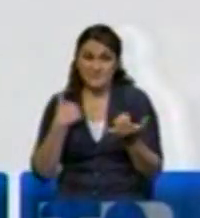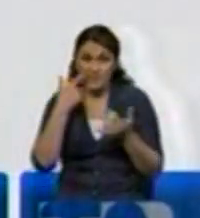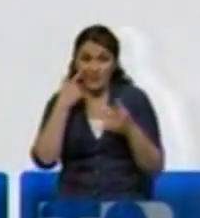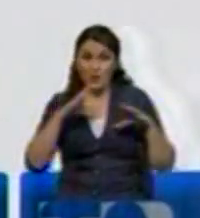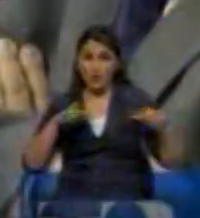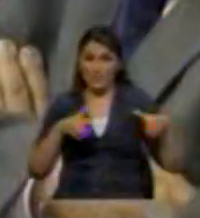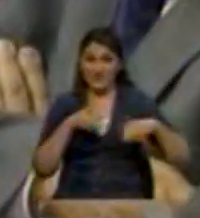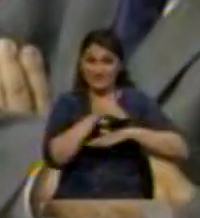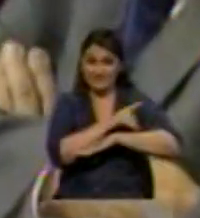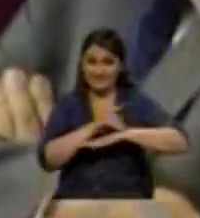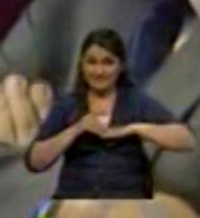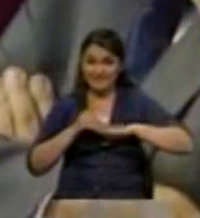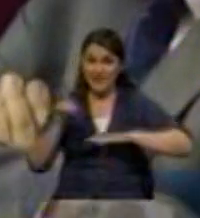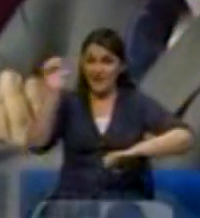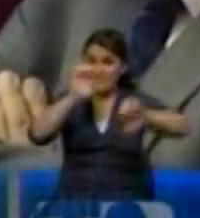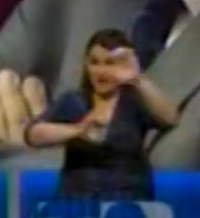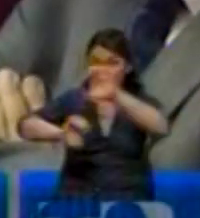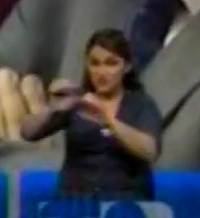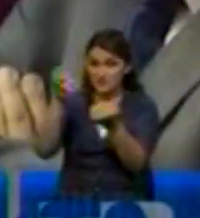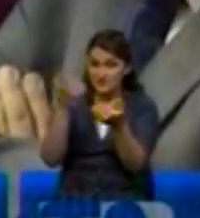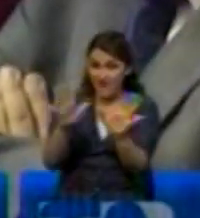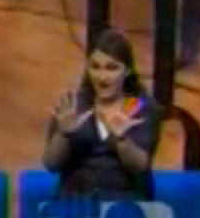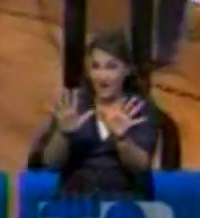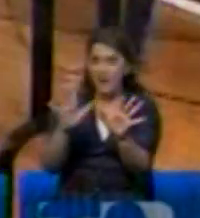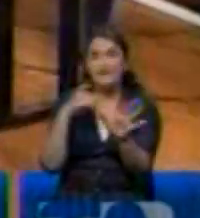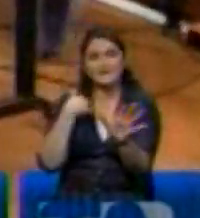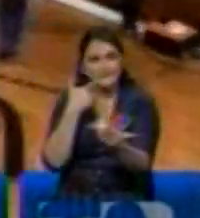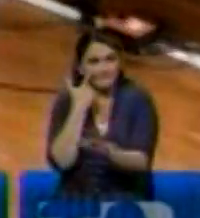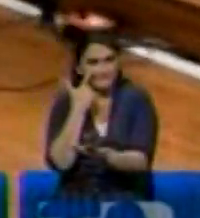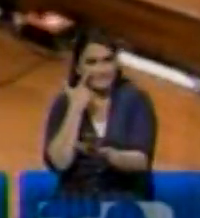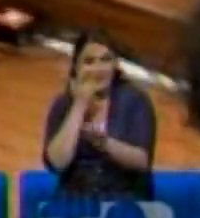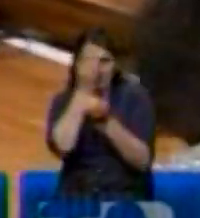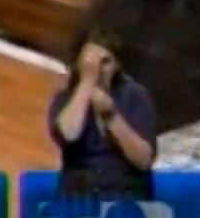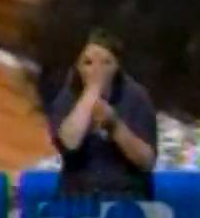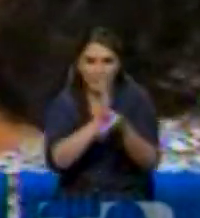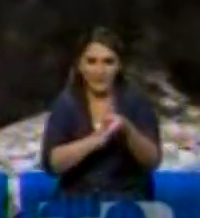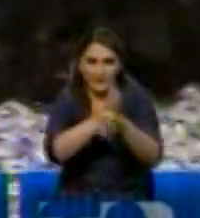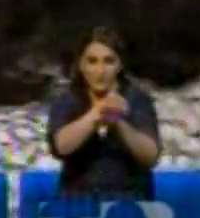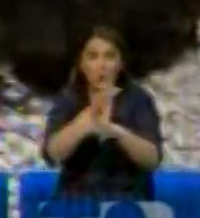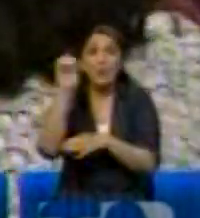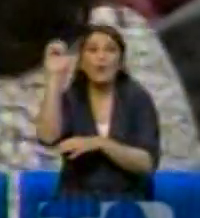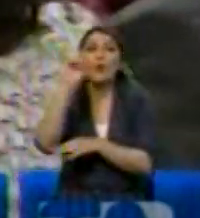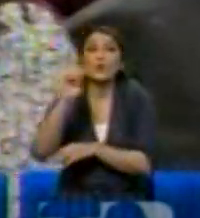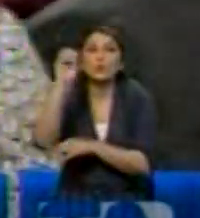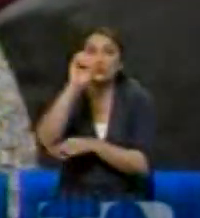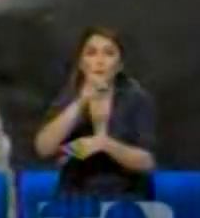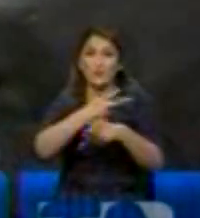este mes, es decir, en octubre será el Consejo de la Judicatura el que anuncie los resultados de la